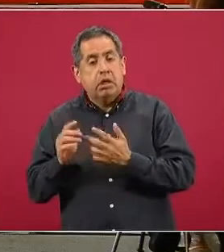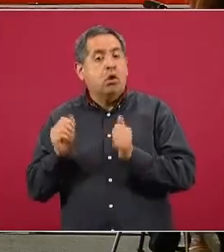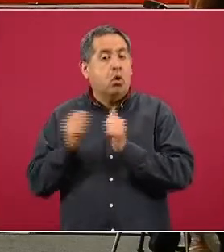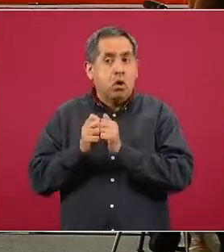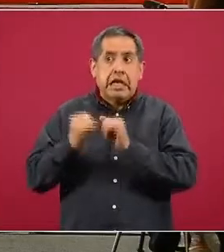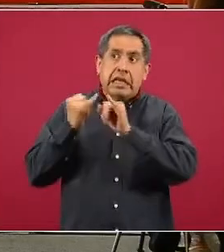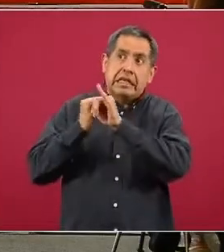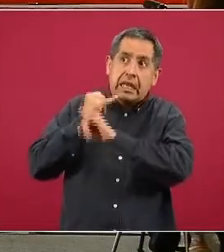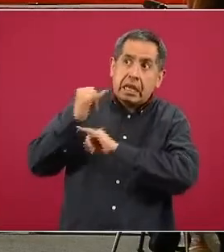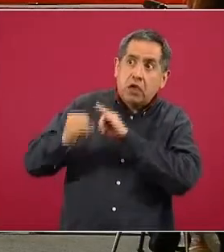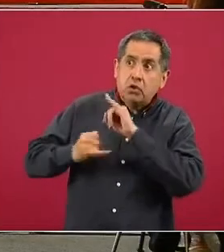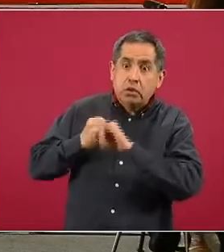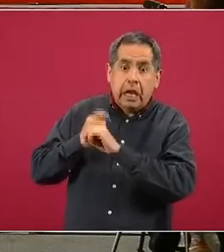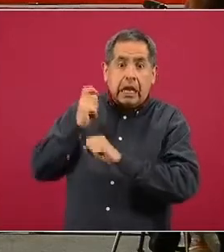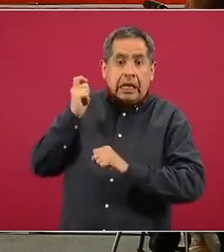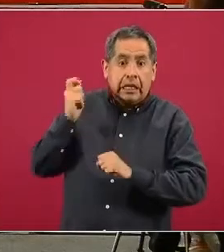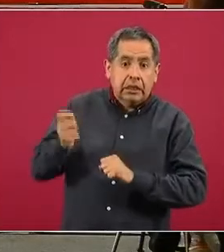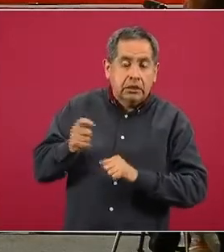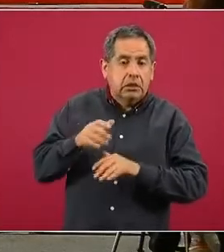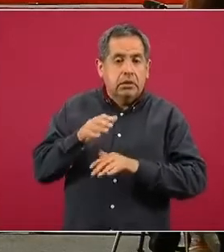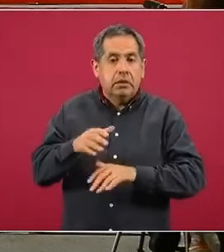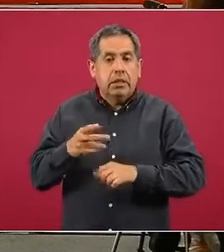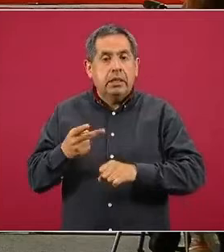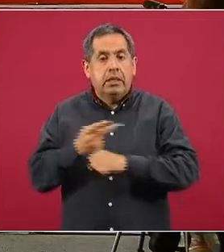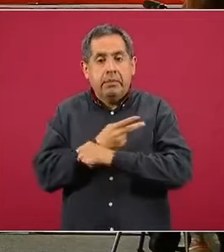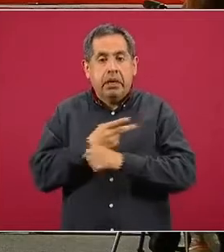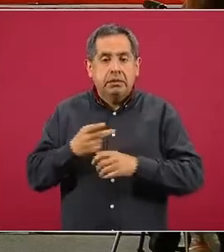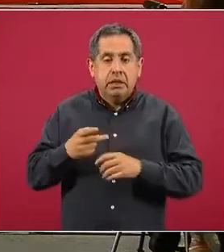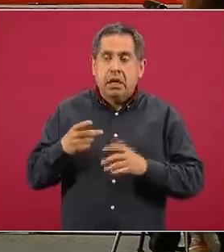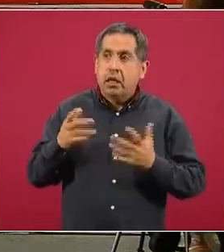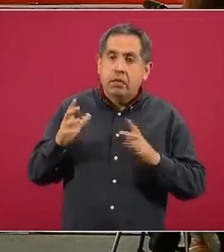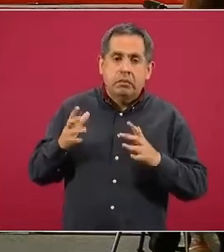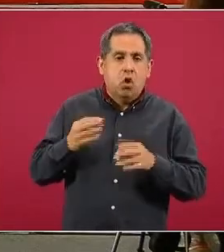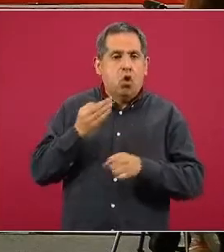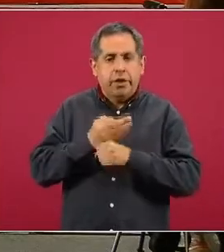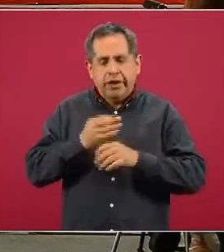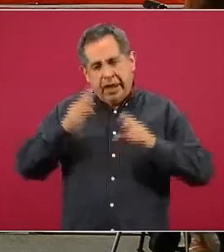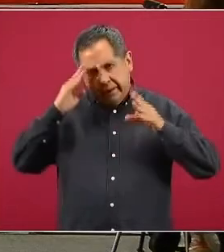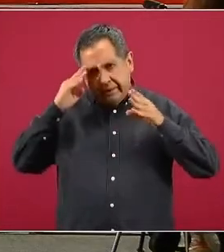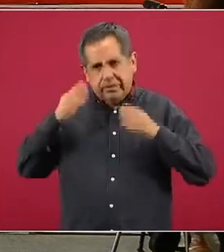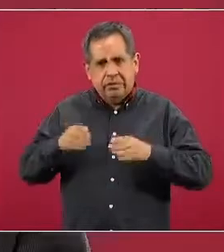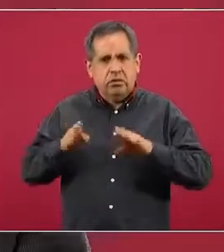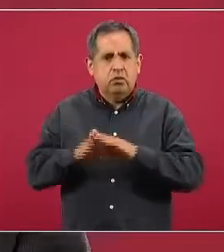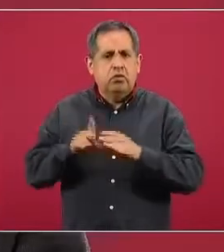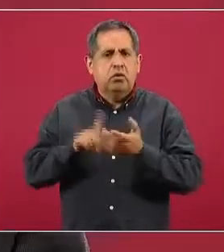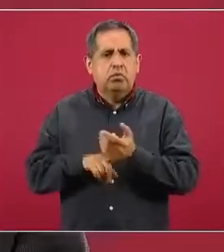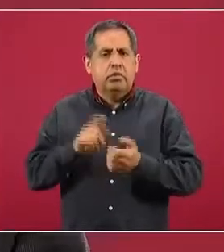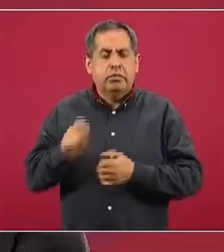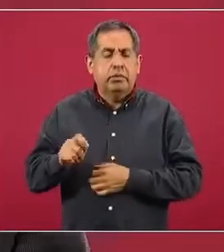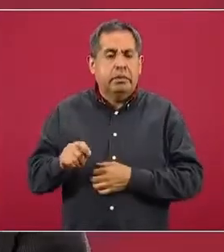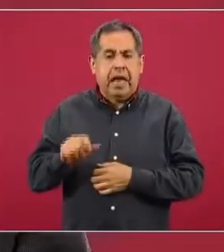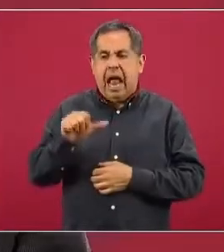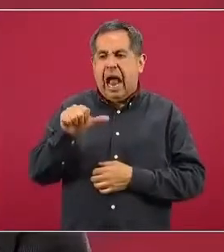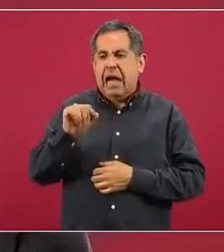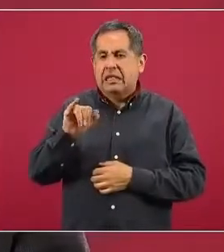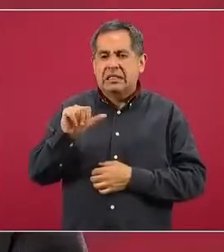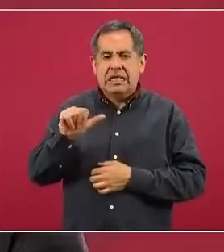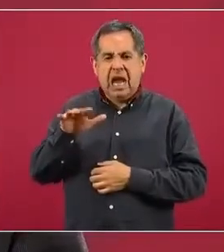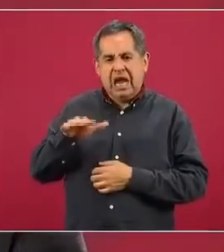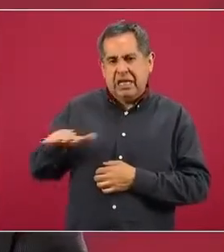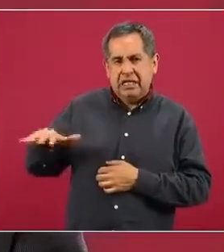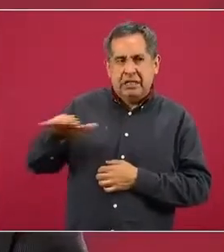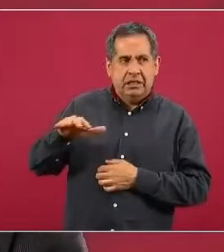internacional sobre lo que está ocurriendo en las regiones del mundo. Hoy nos vamos a focalizar a la región asiática